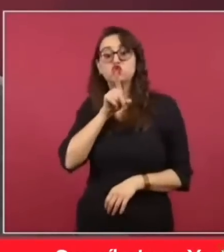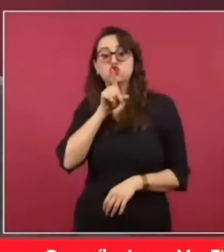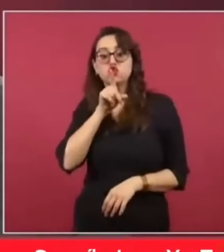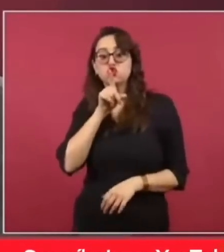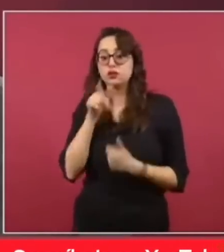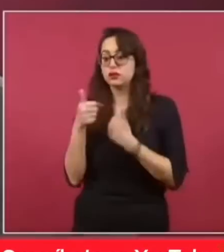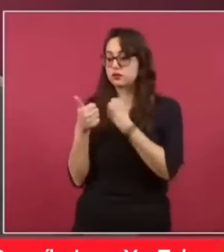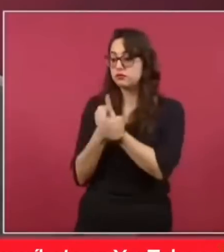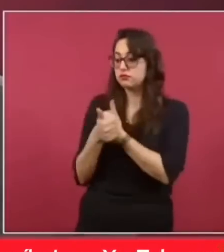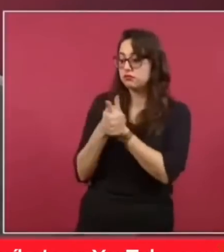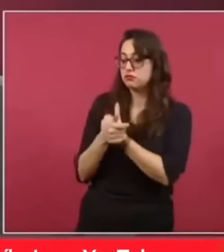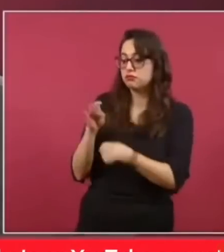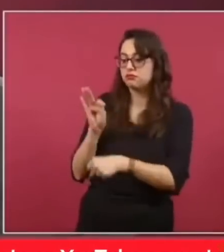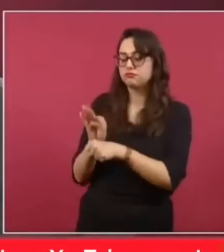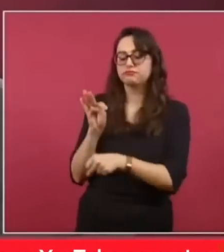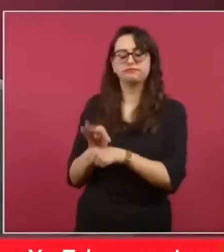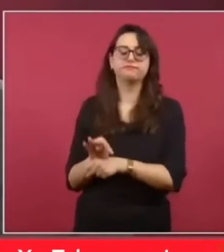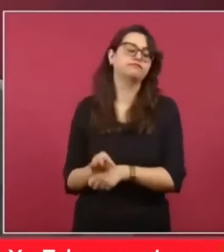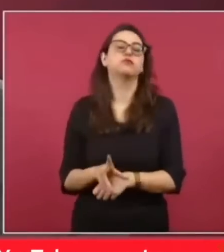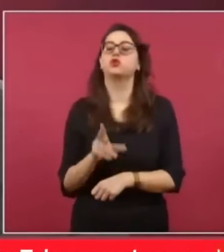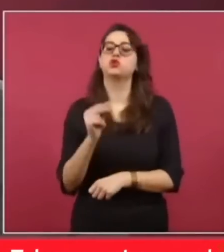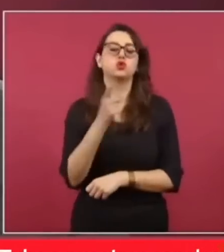porque eso,